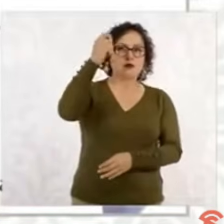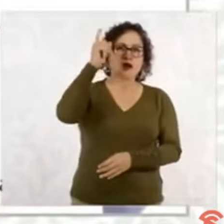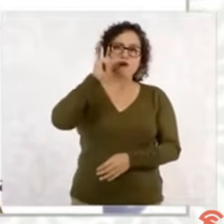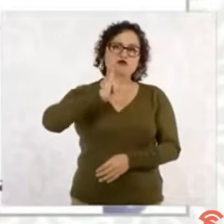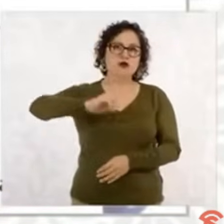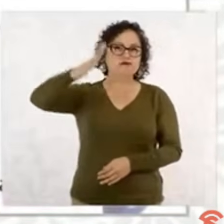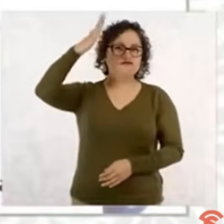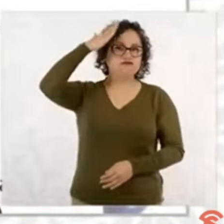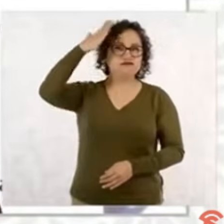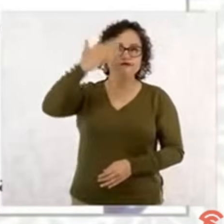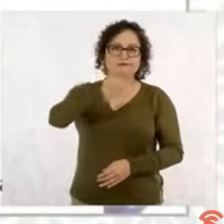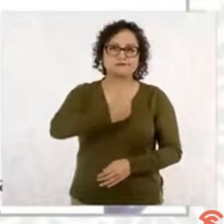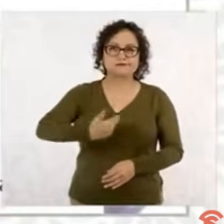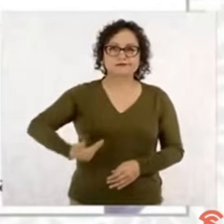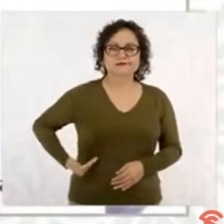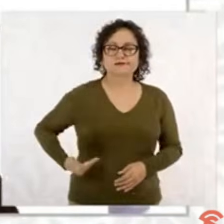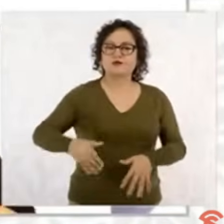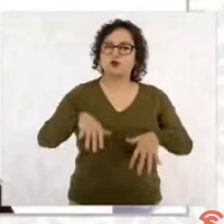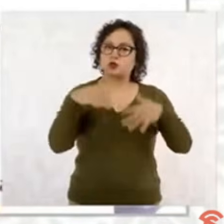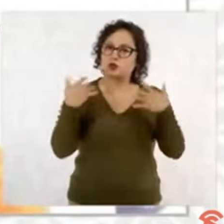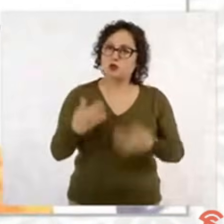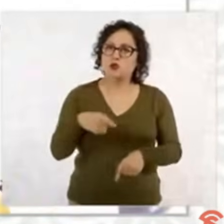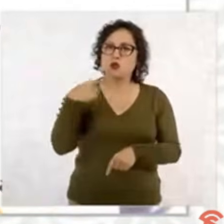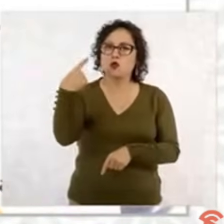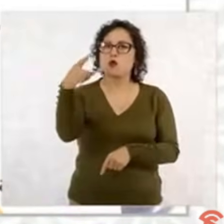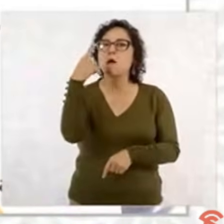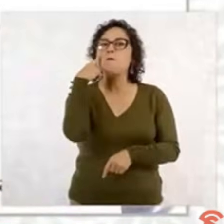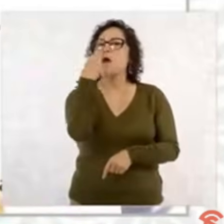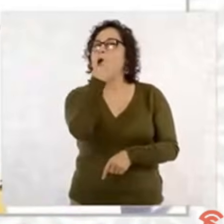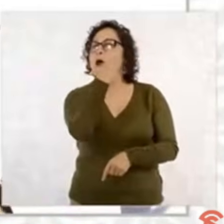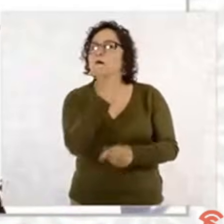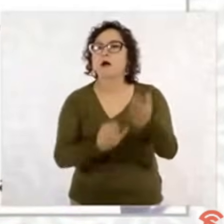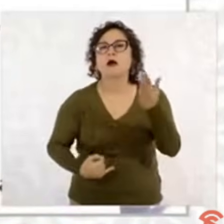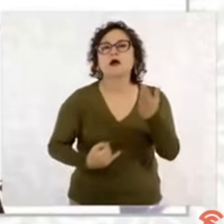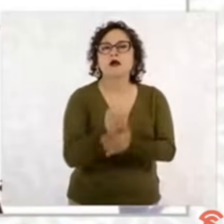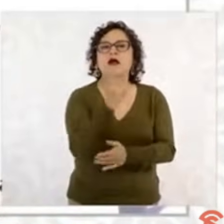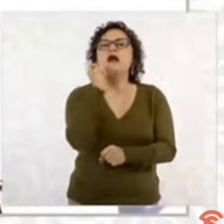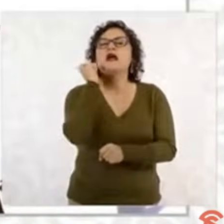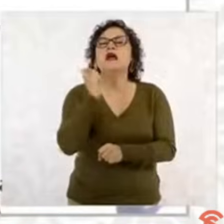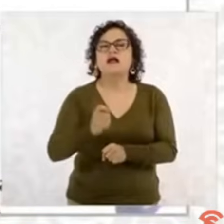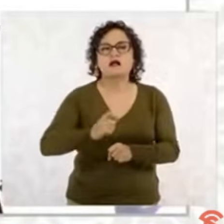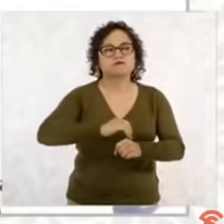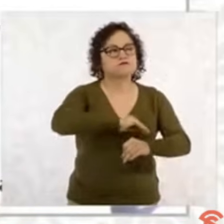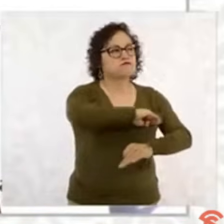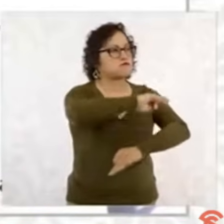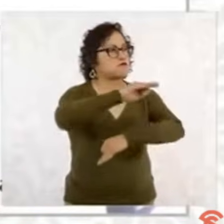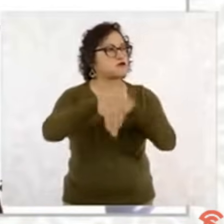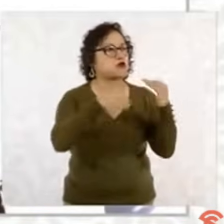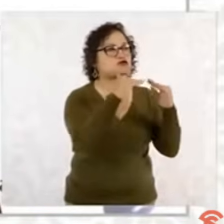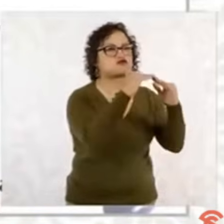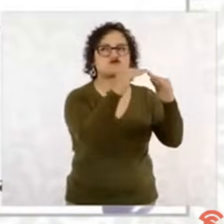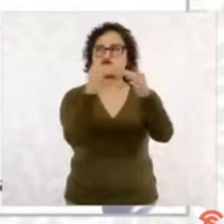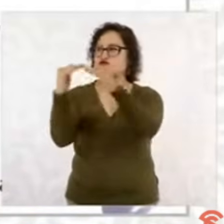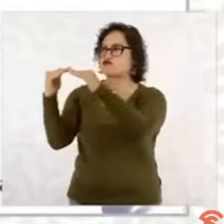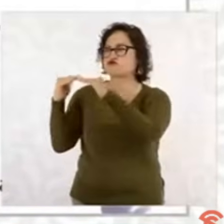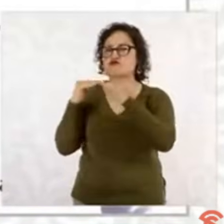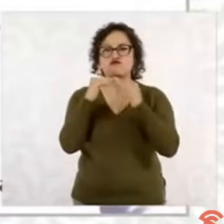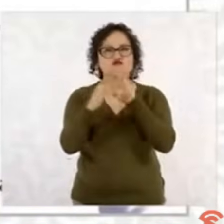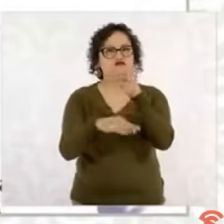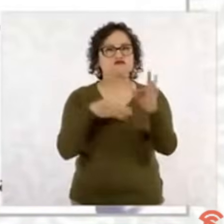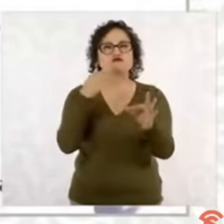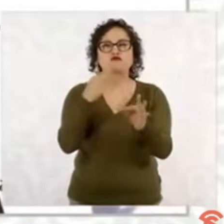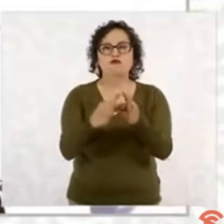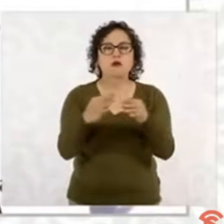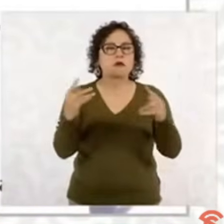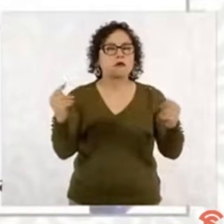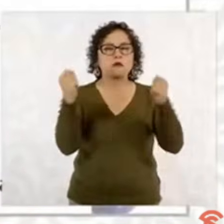toma decisiones en función de que todas y todos los mexicanos valemos exactamente lo mismo. Seamos parte de un estado con poca